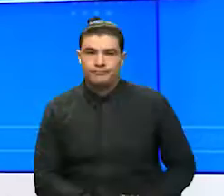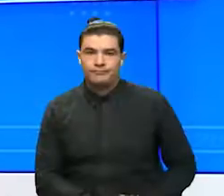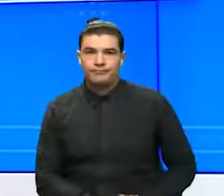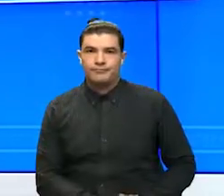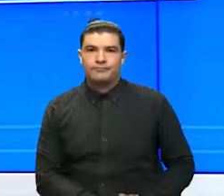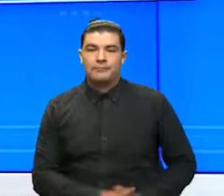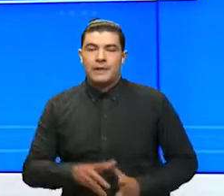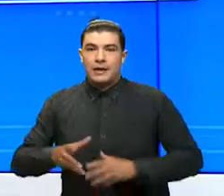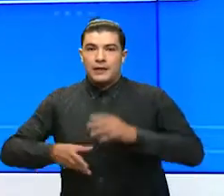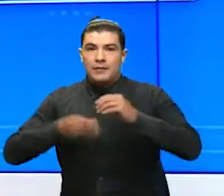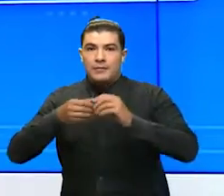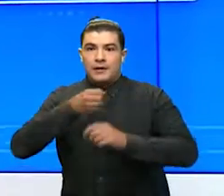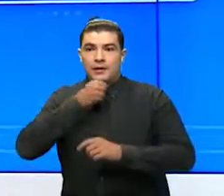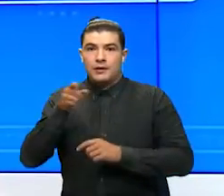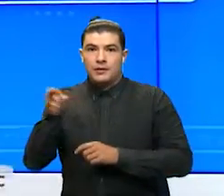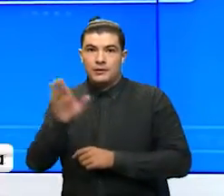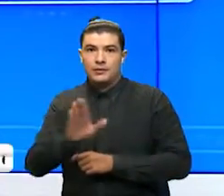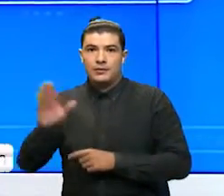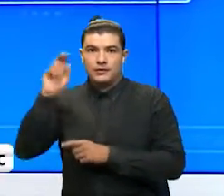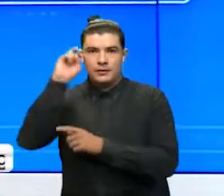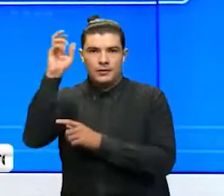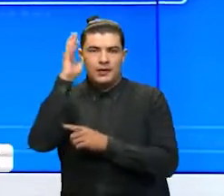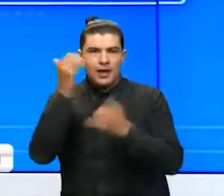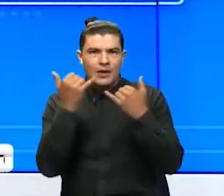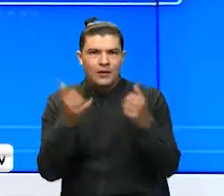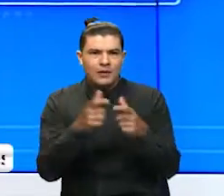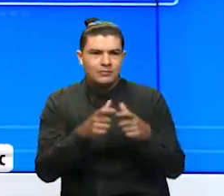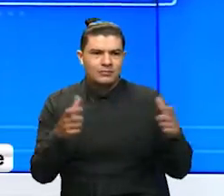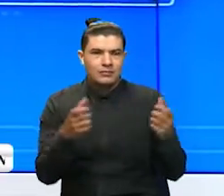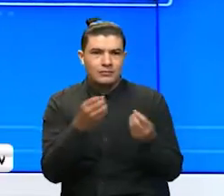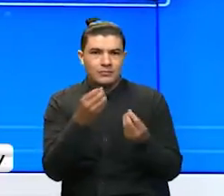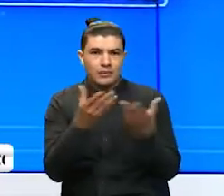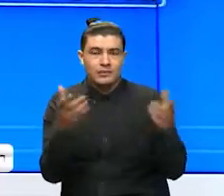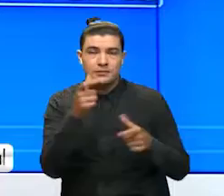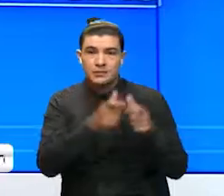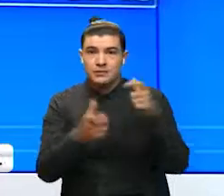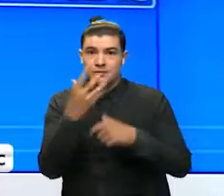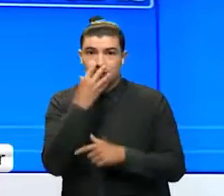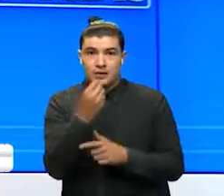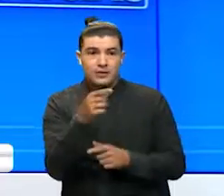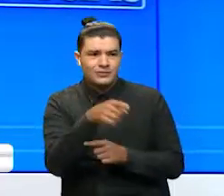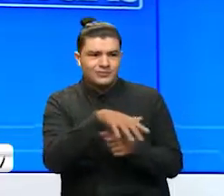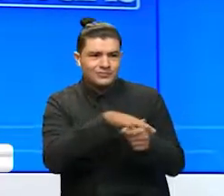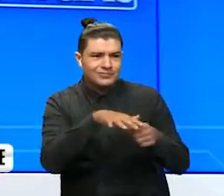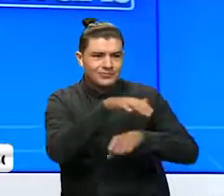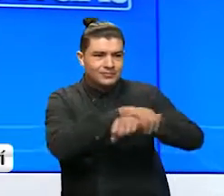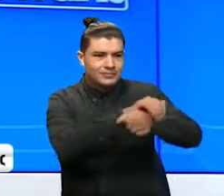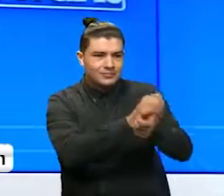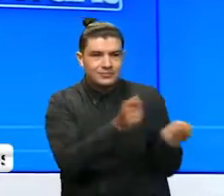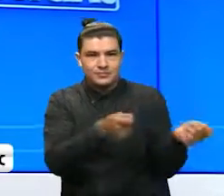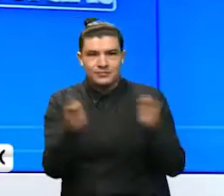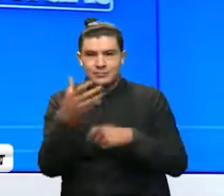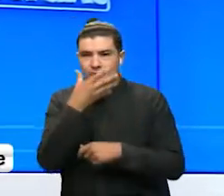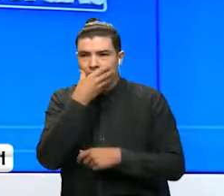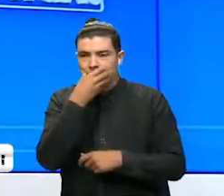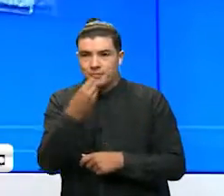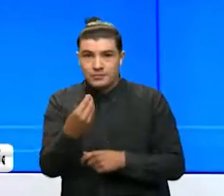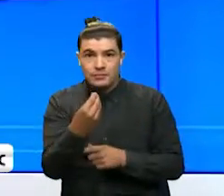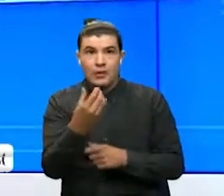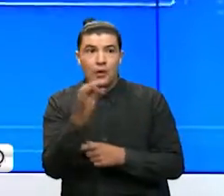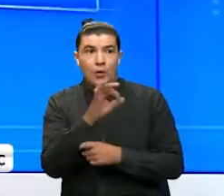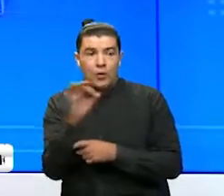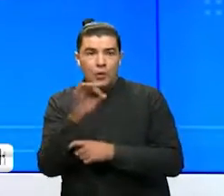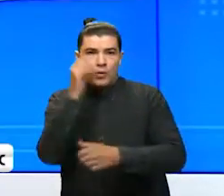Y en otras noticias, en norte de Santander se ha incrementado el índice de criminalidad. Los hechos como secuestros y homicidios han generado zozobra entre